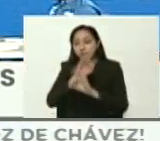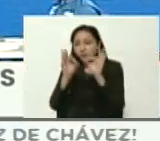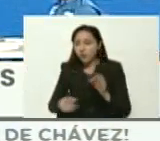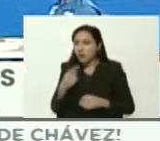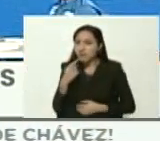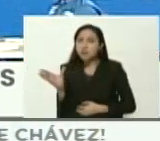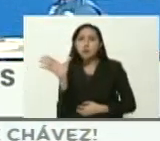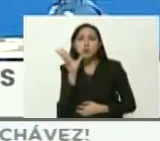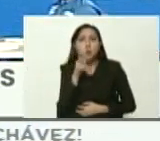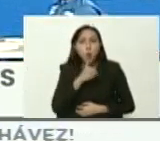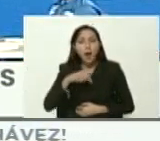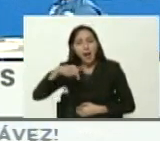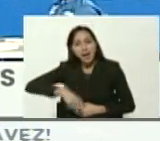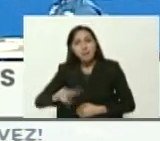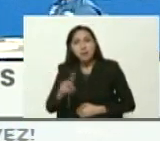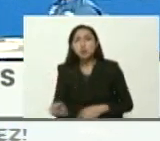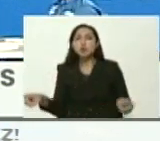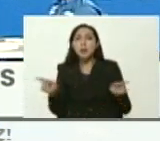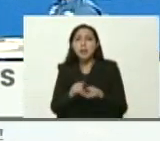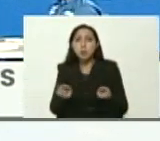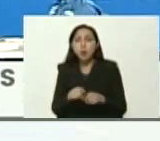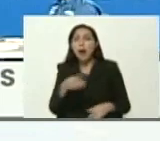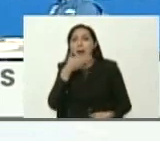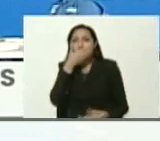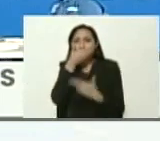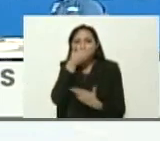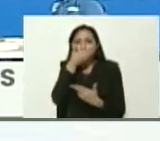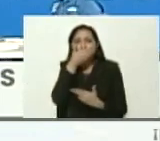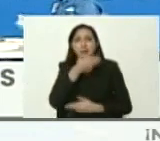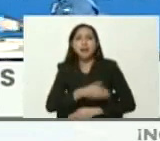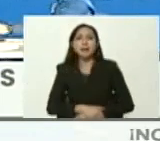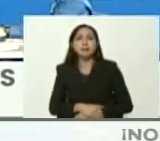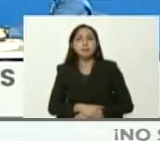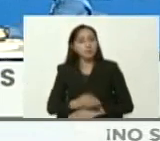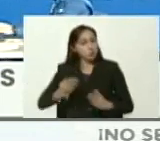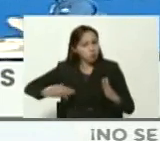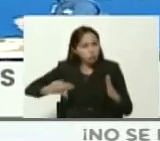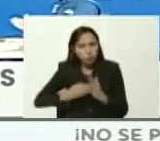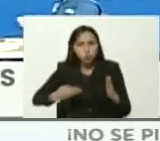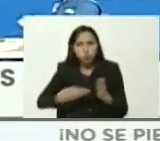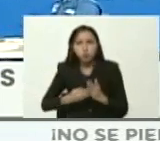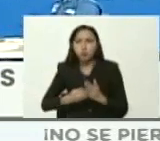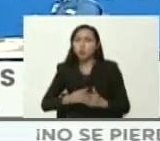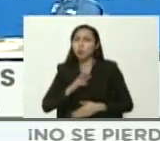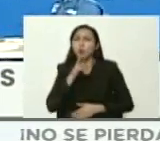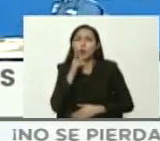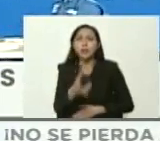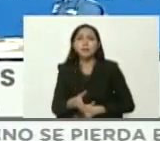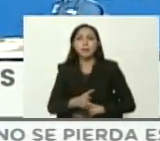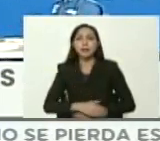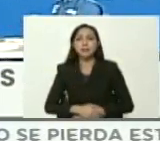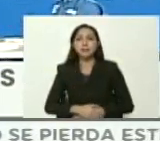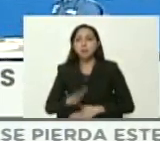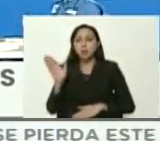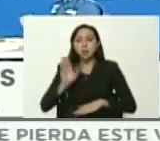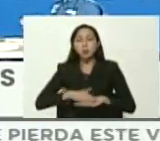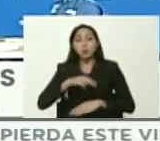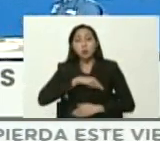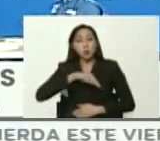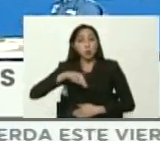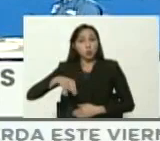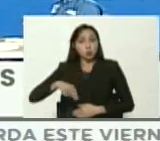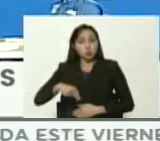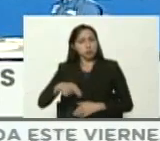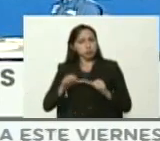Venezuela es criminal, es muy, pero muy cruel. Pero nosotros nos quedamos de